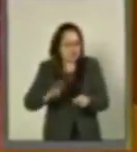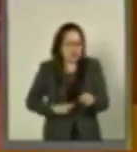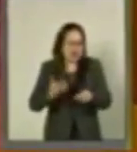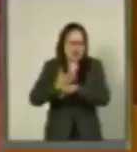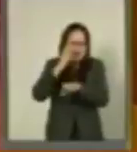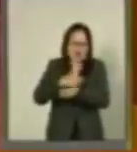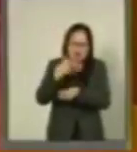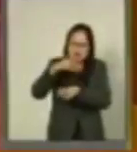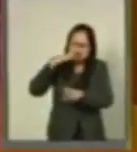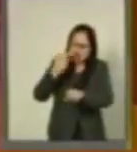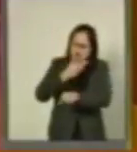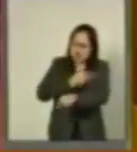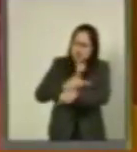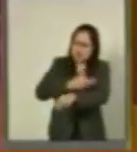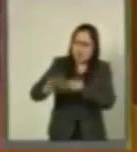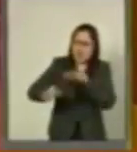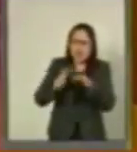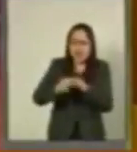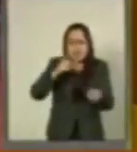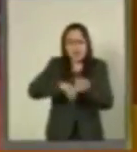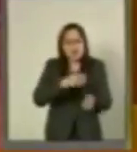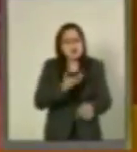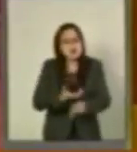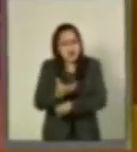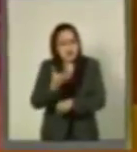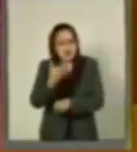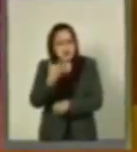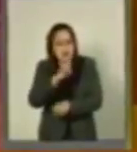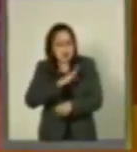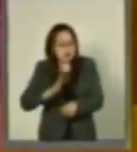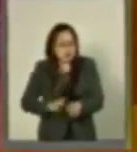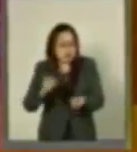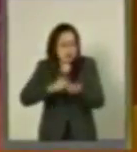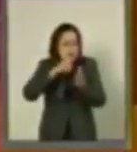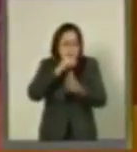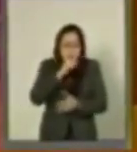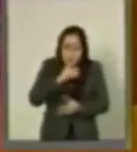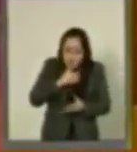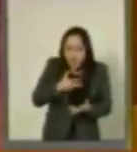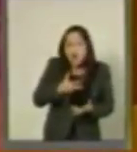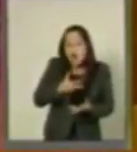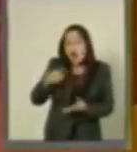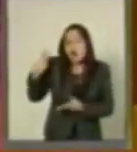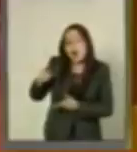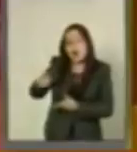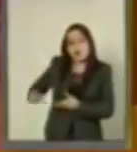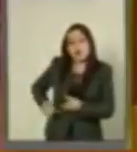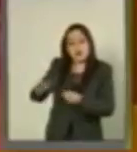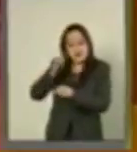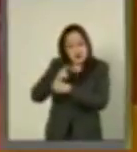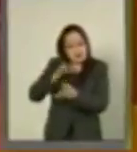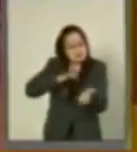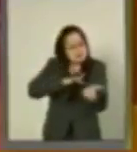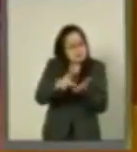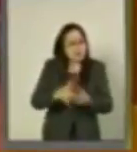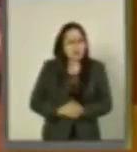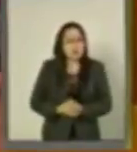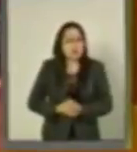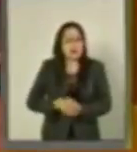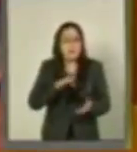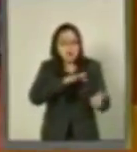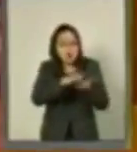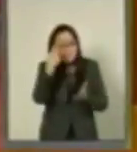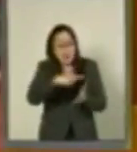estatales, ahí donde el Estado y los municipios no han podido. Y lo que estamos haciendo es apoyarles para que traten de formar